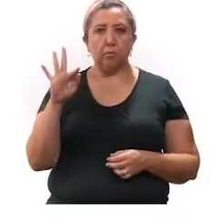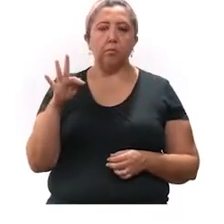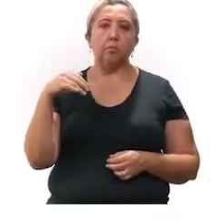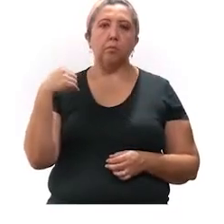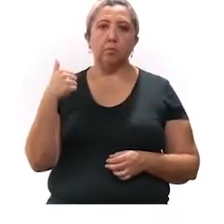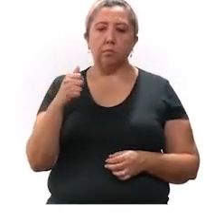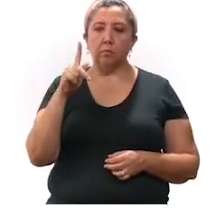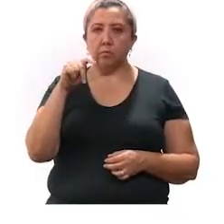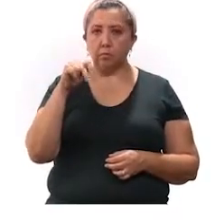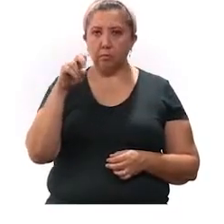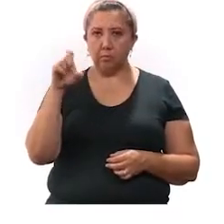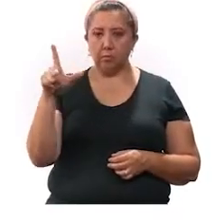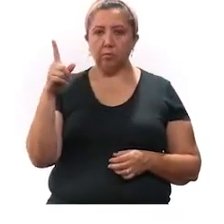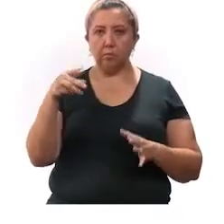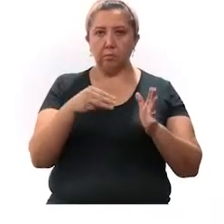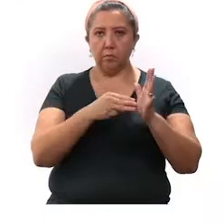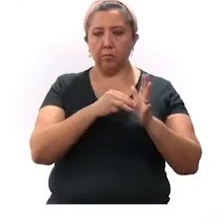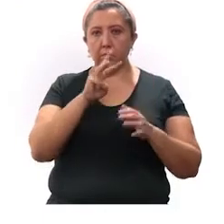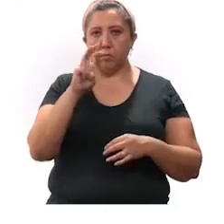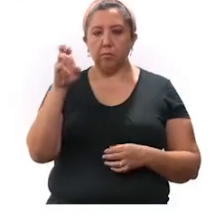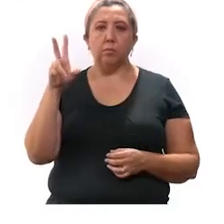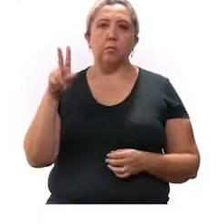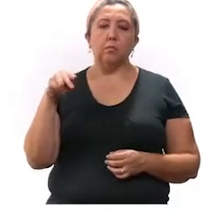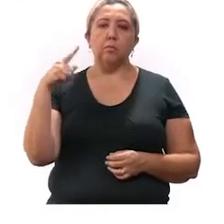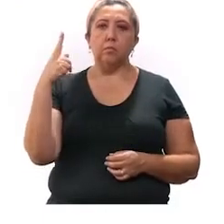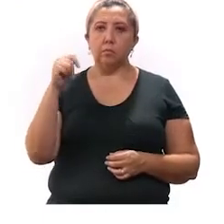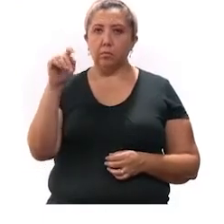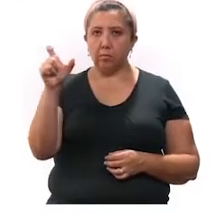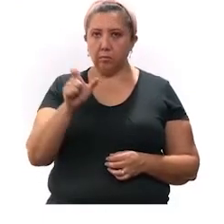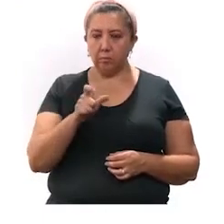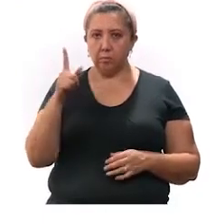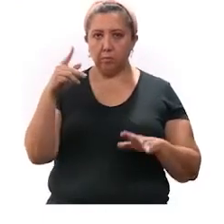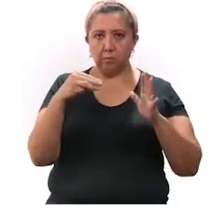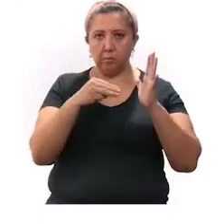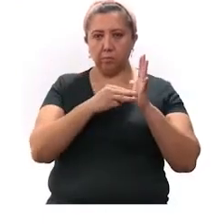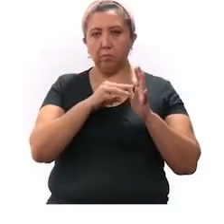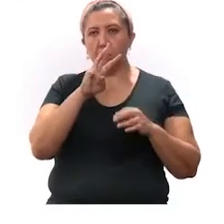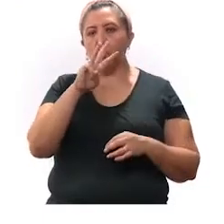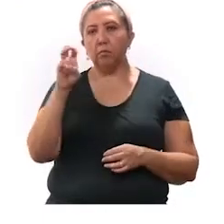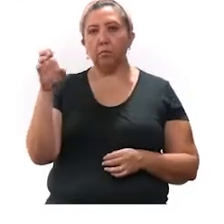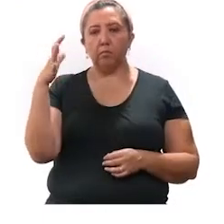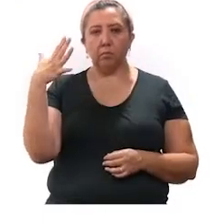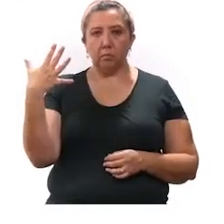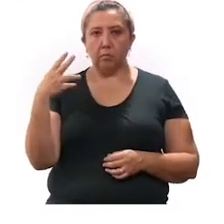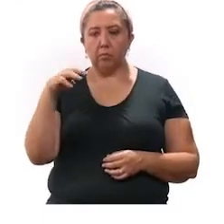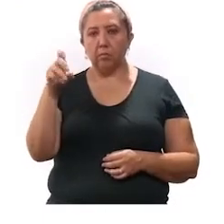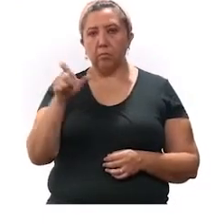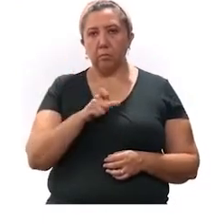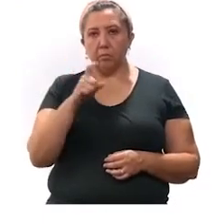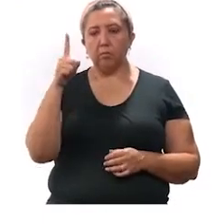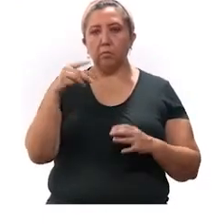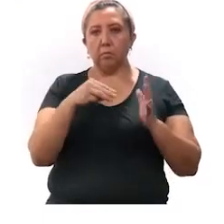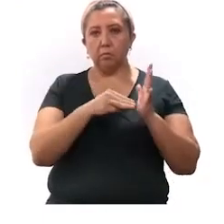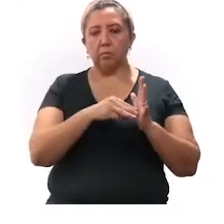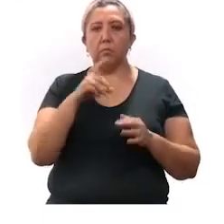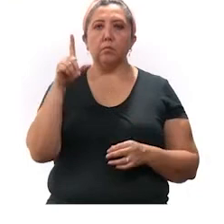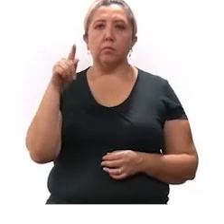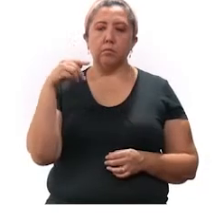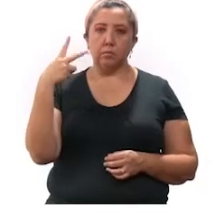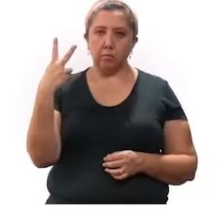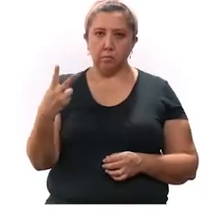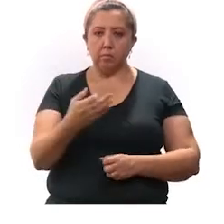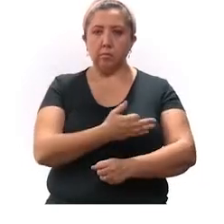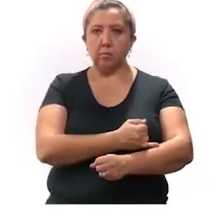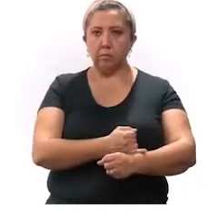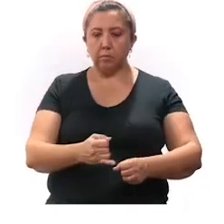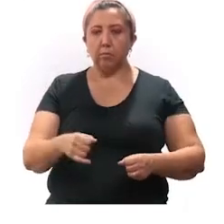1.446, Motul, 1.381, Tecash, 1.305, Maxcanú, 1.072,